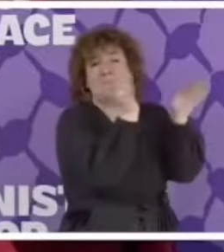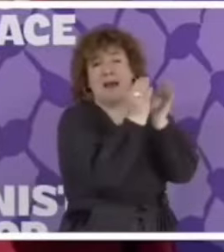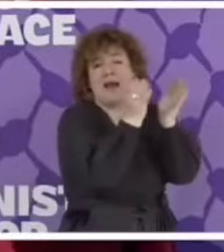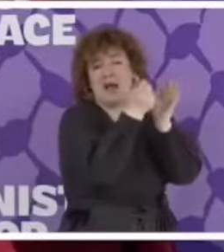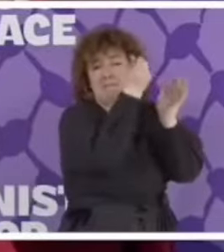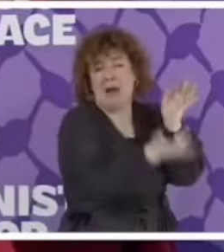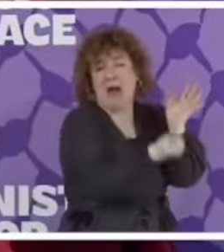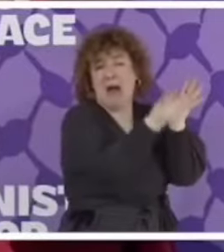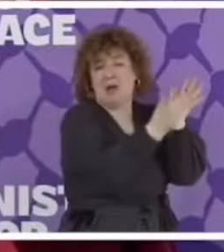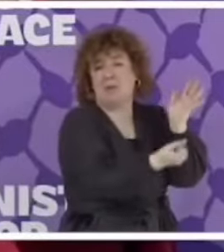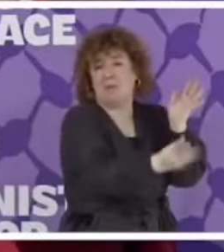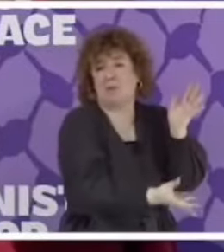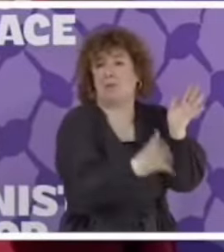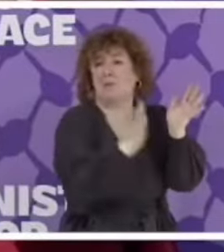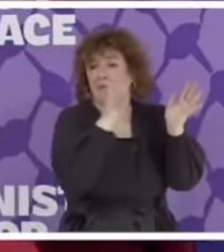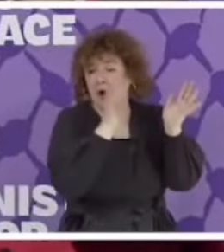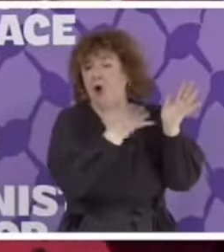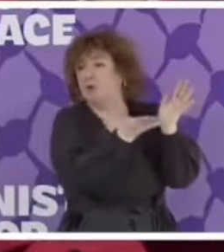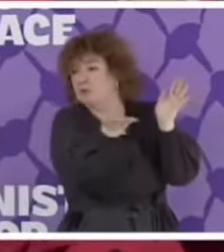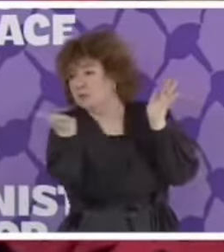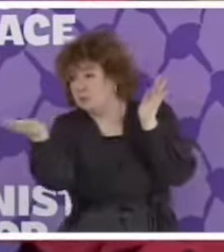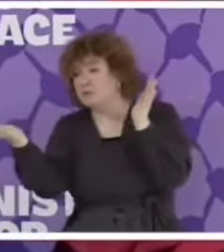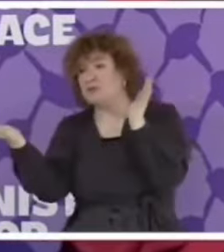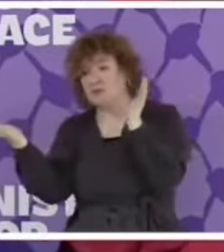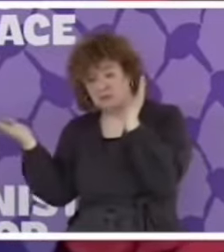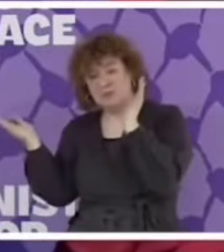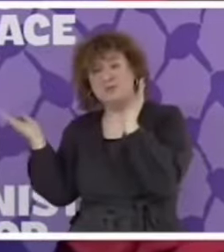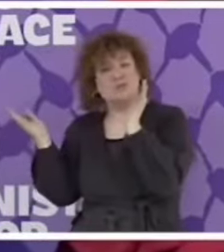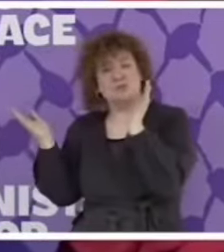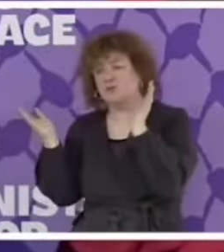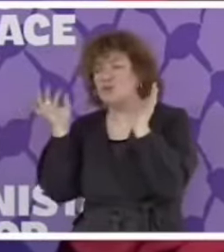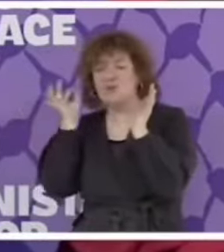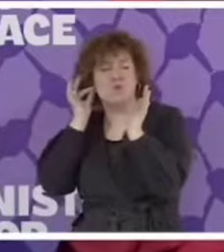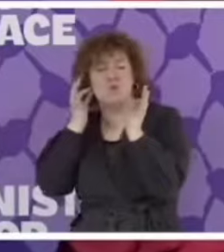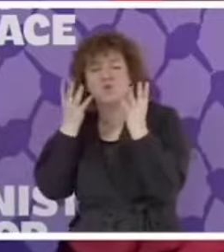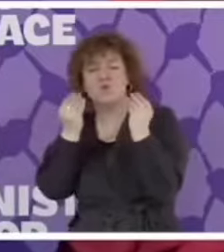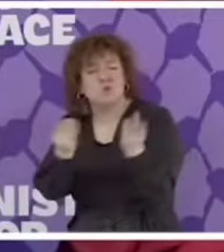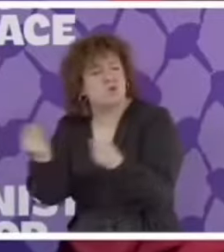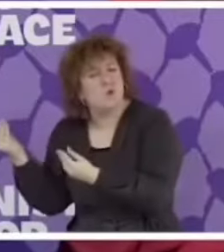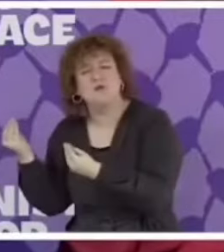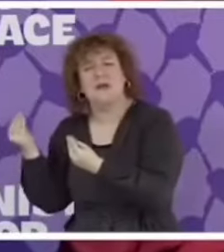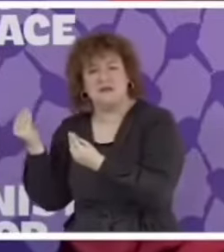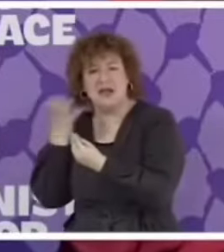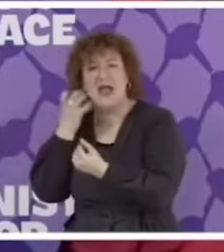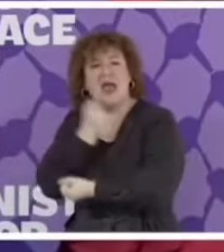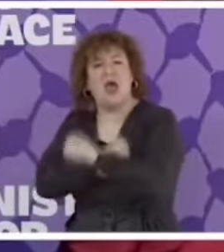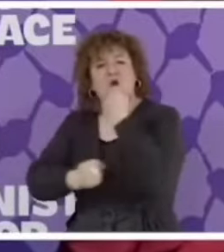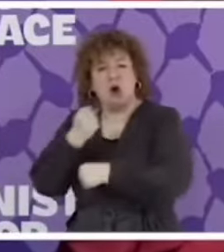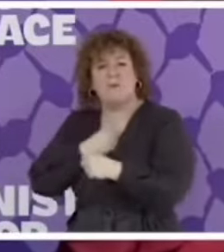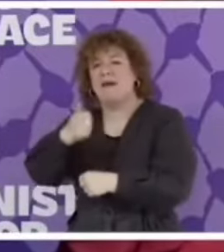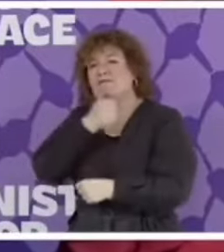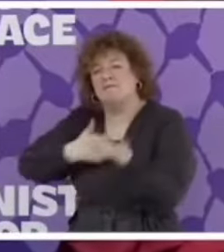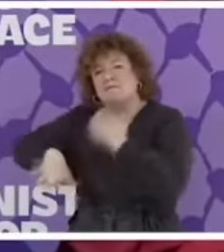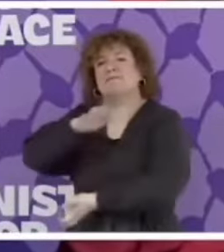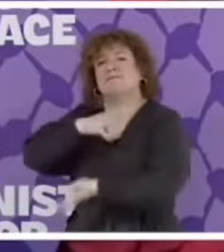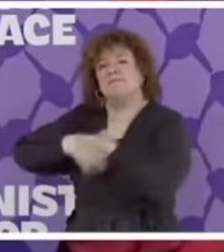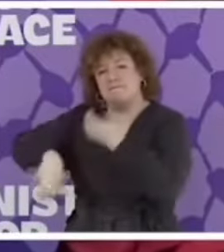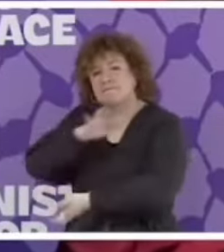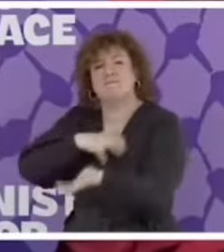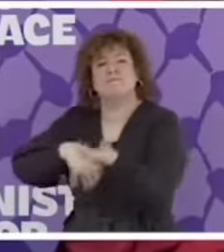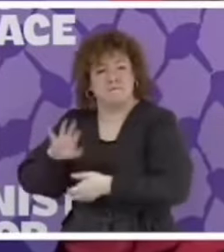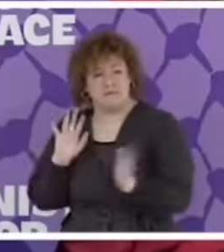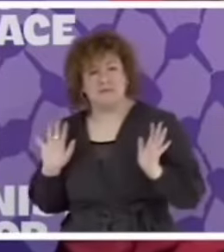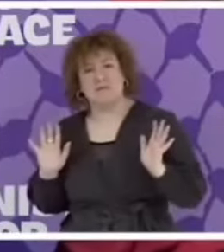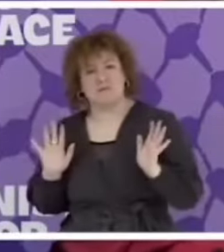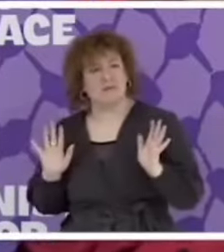pocos, es porque hay muchos y especialmente muchas que sostienen la economía y la vida sin tener